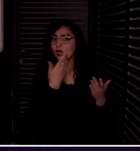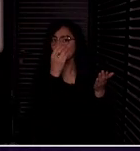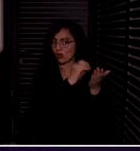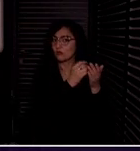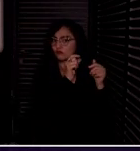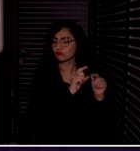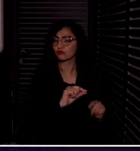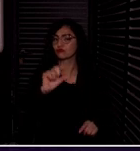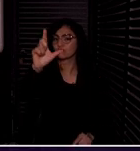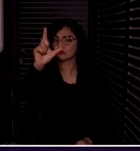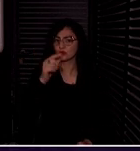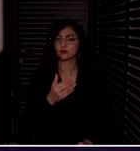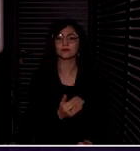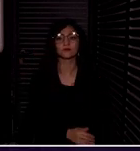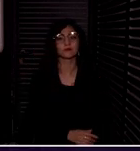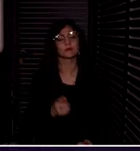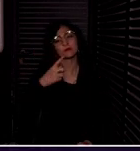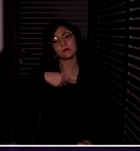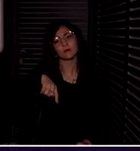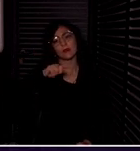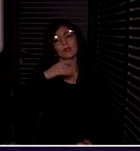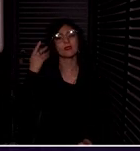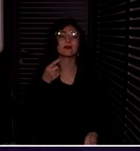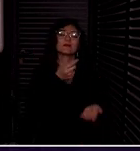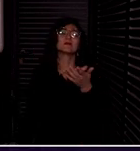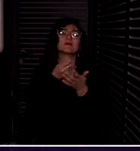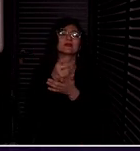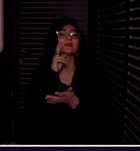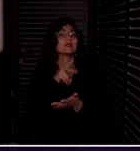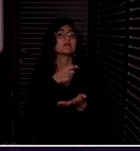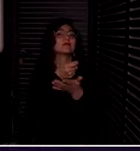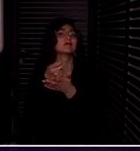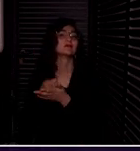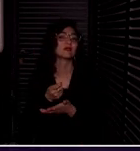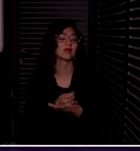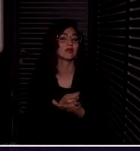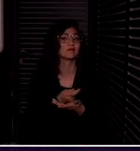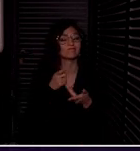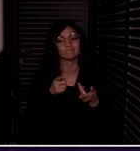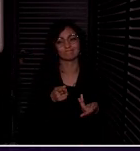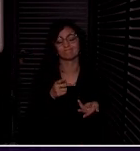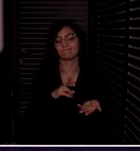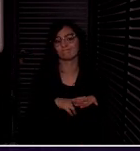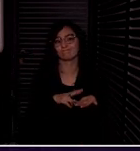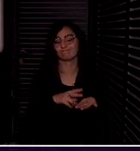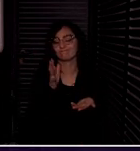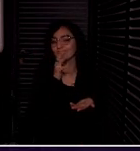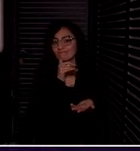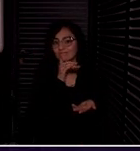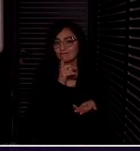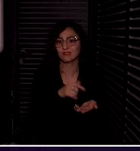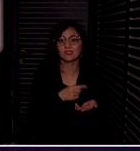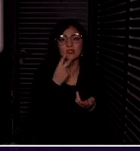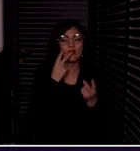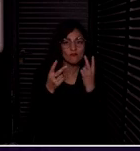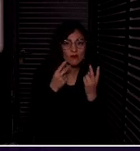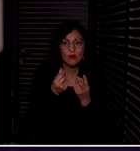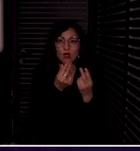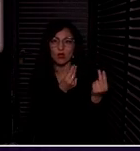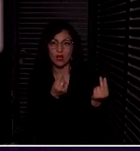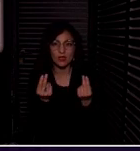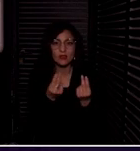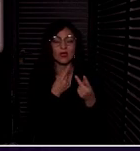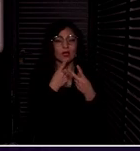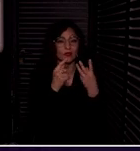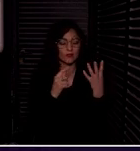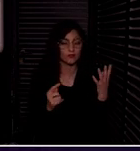figura ilusoria de que podíamos tener televisión a la carta sin publicidad como una alternativa, pagando por una visión de calidad, diversa, plural. Bueno,